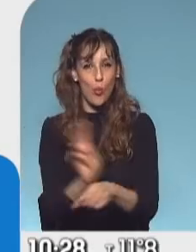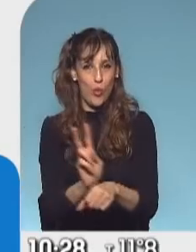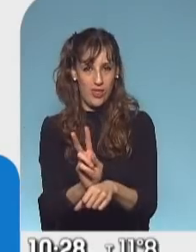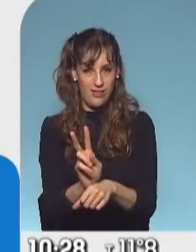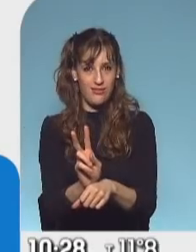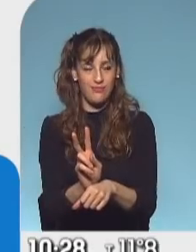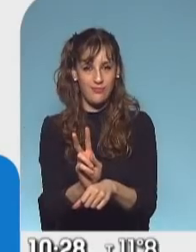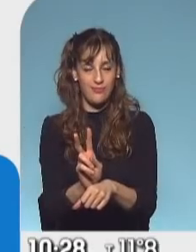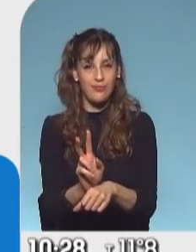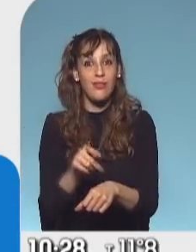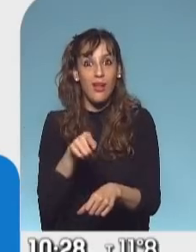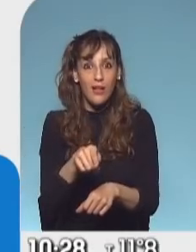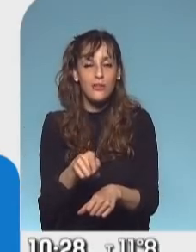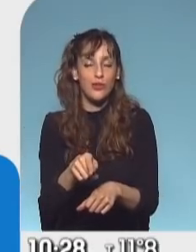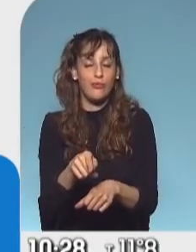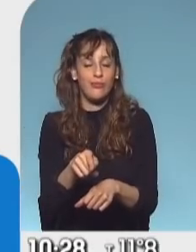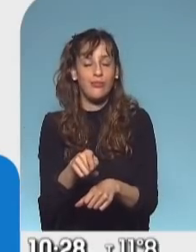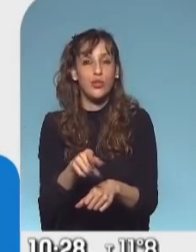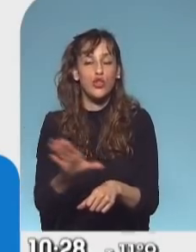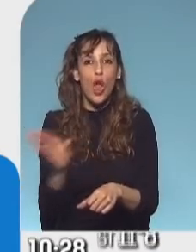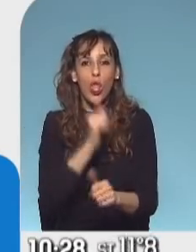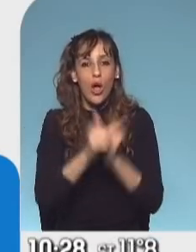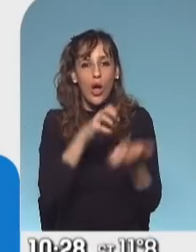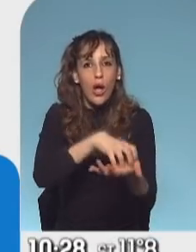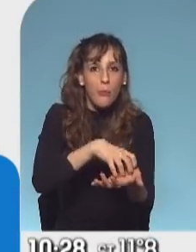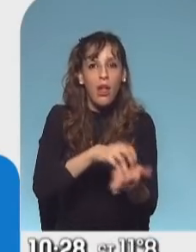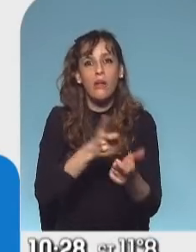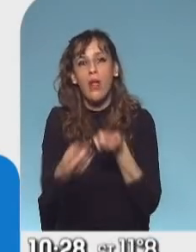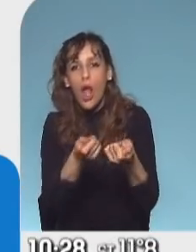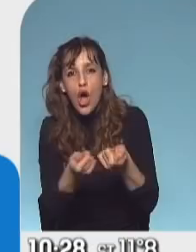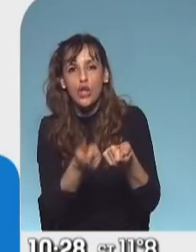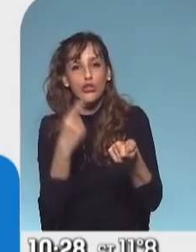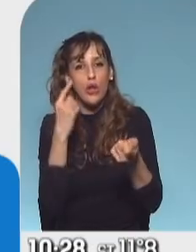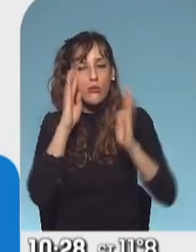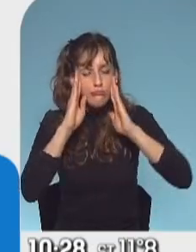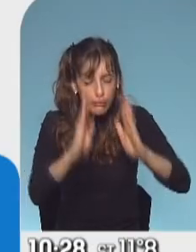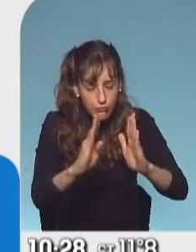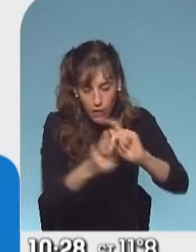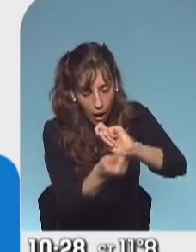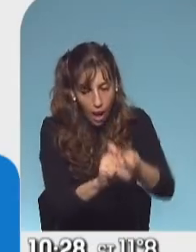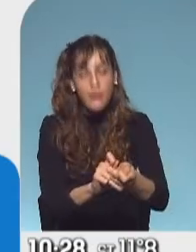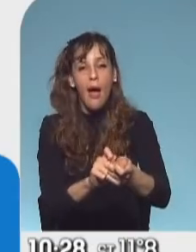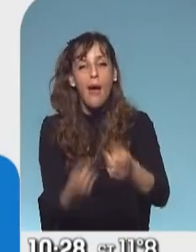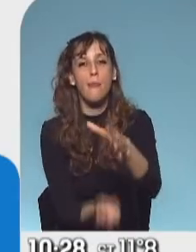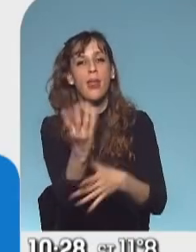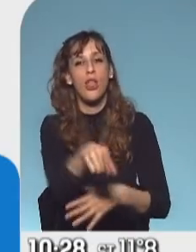hospitales. Y todos tuvieron que hacer un esfuerzo enorme para adaptarse a esta nueva realidad.